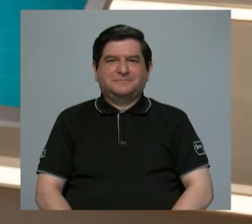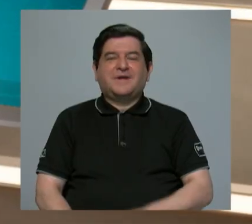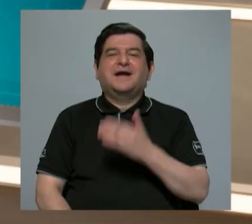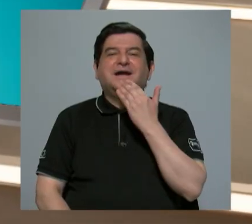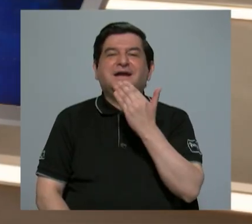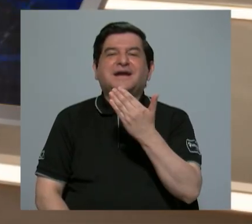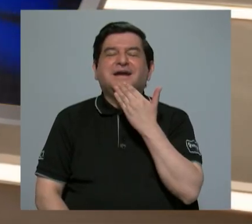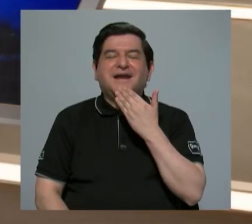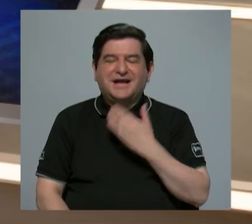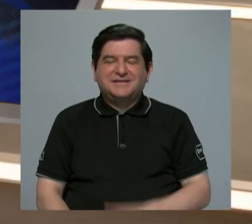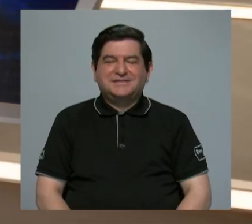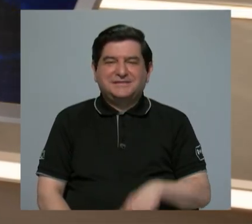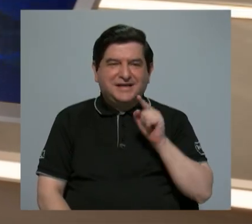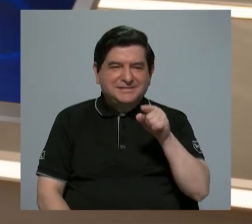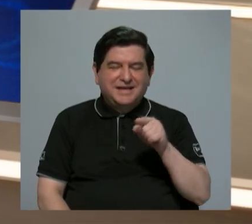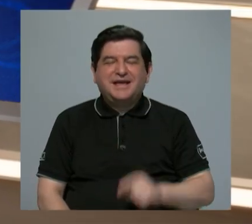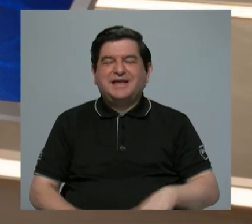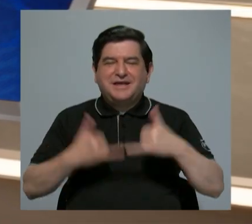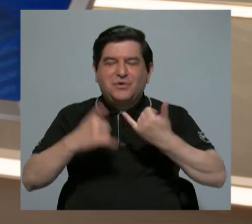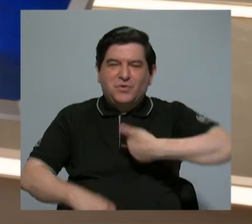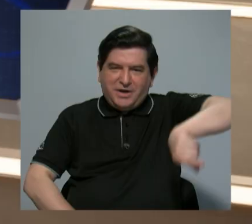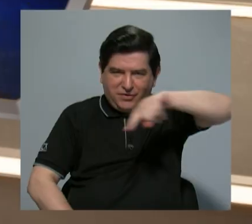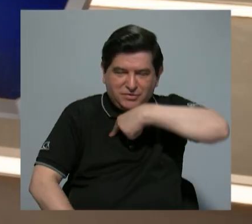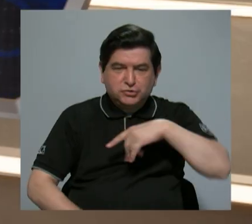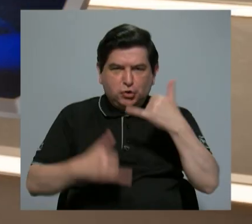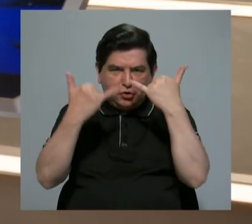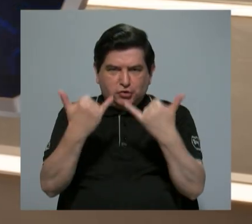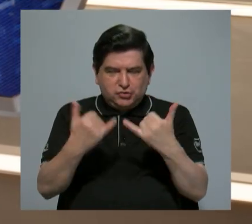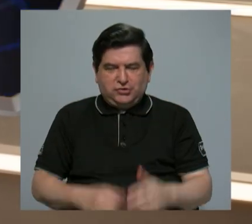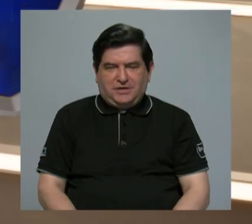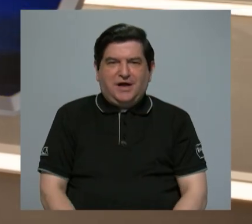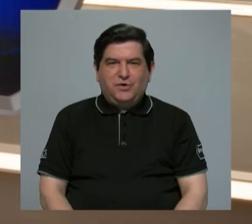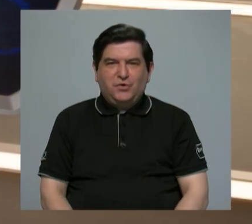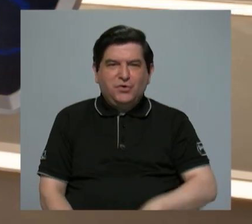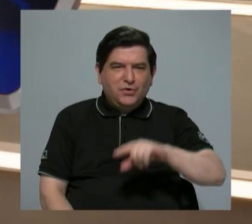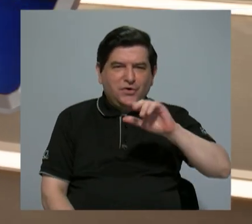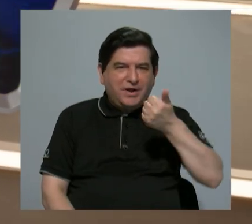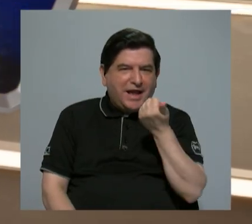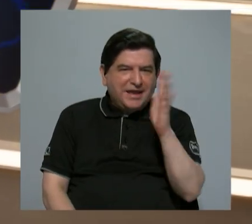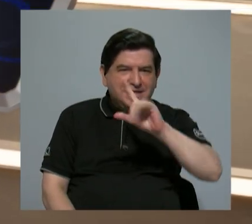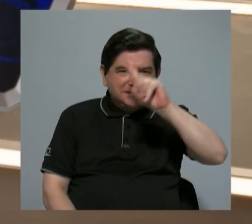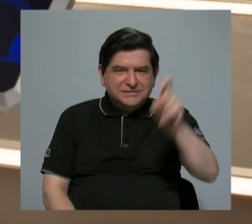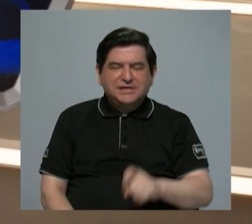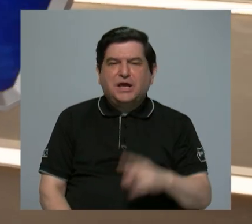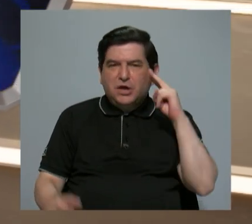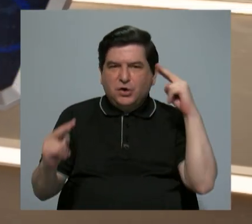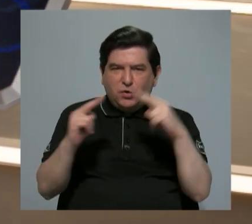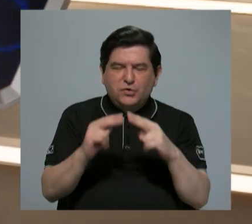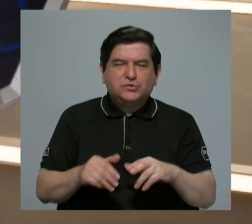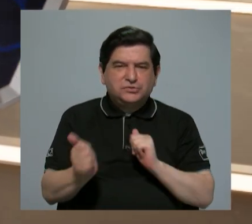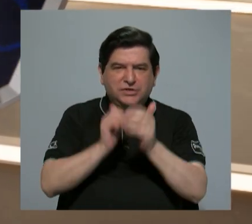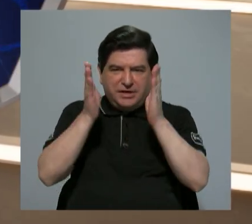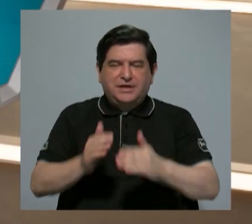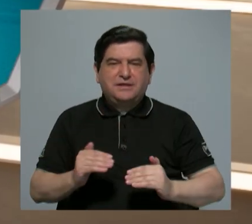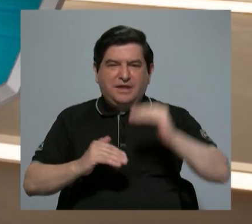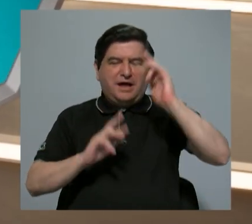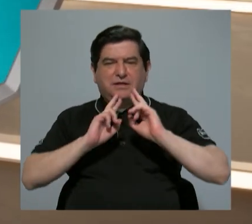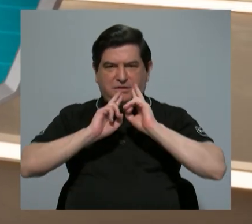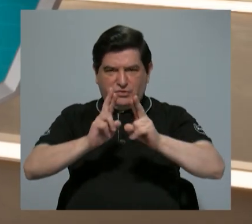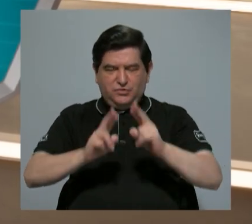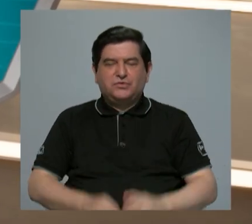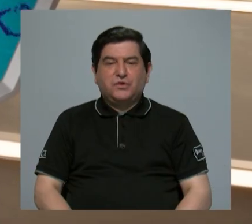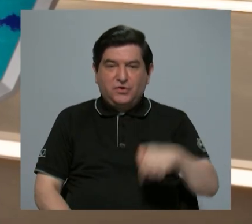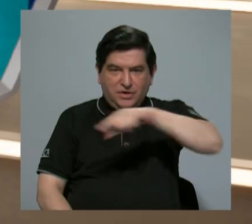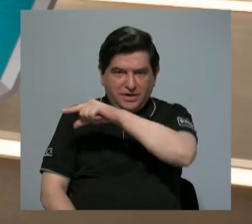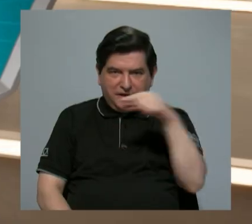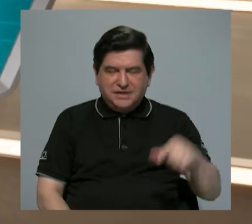Gracias a Cristina por apuntarse a jugar con nosotros. Vamos ahora con la sección 15 preguntas, en donde conocemos a atletas de alto rendimiento. Esta